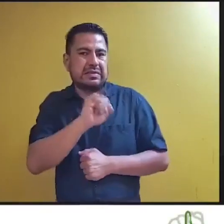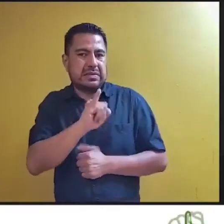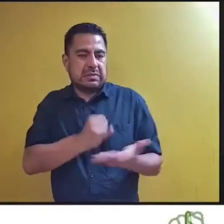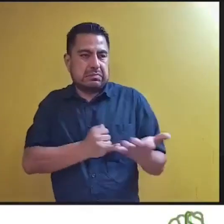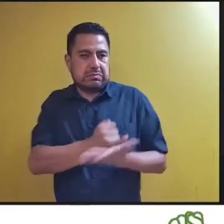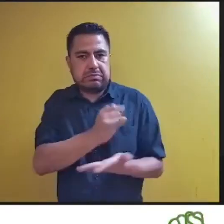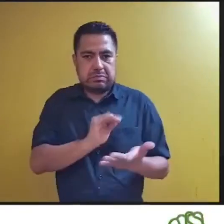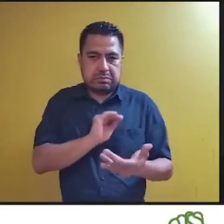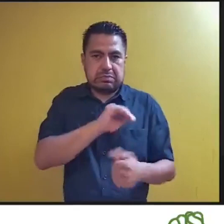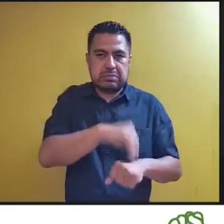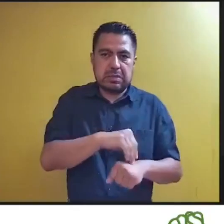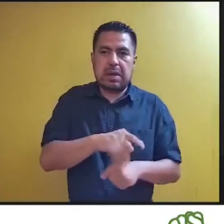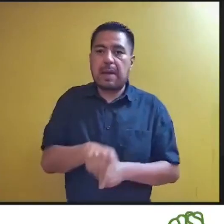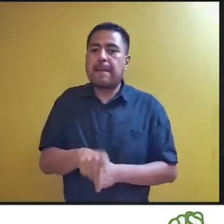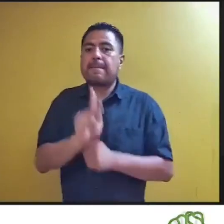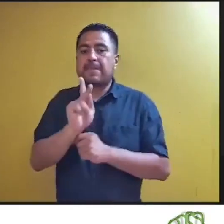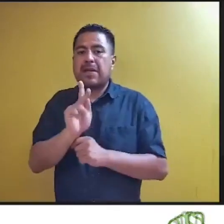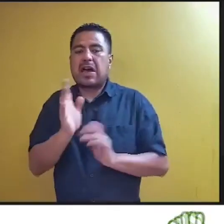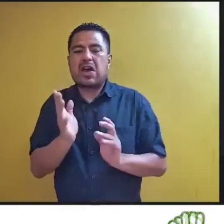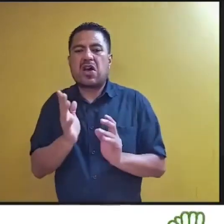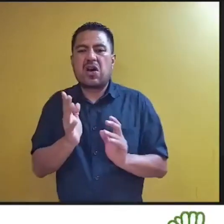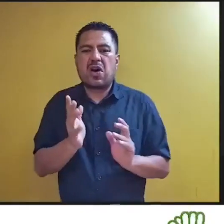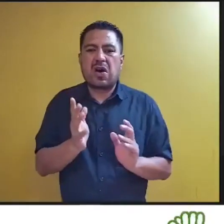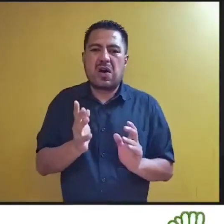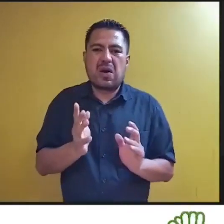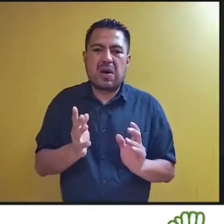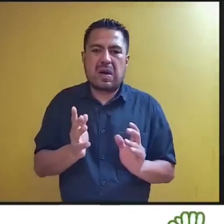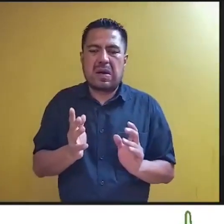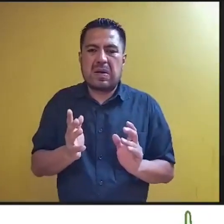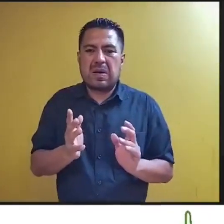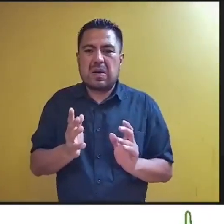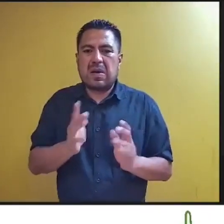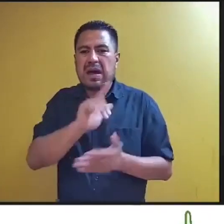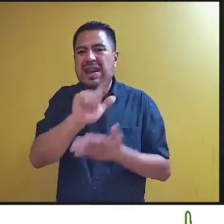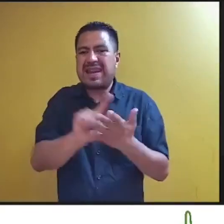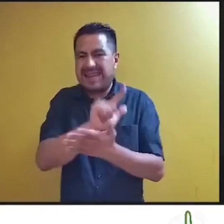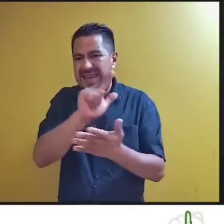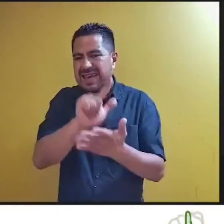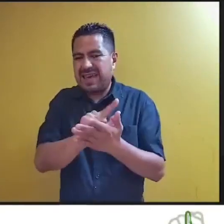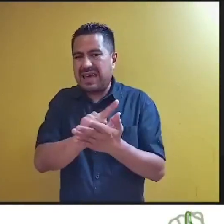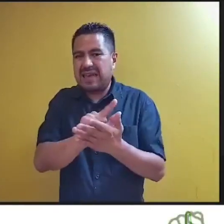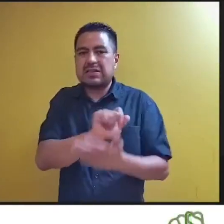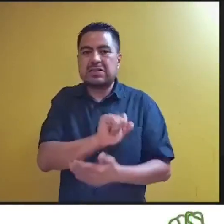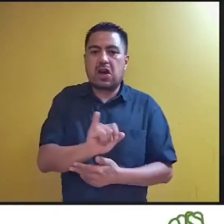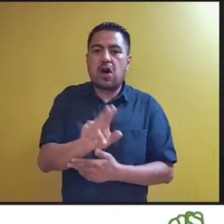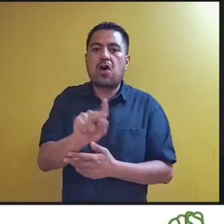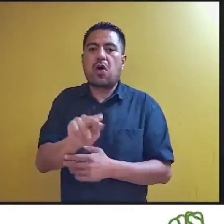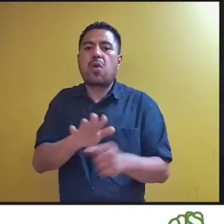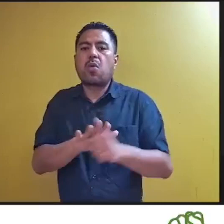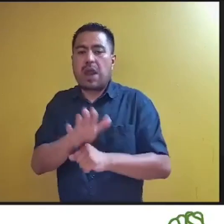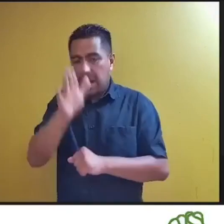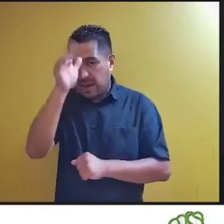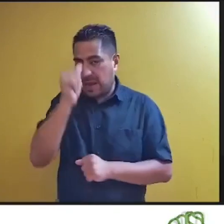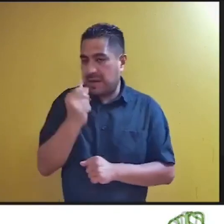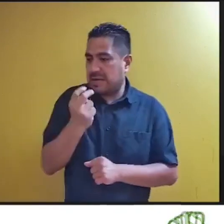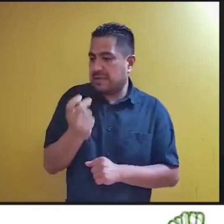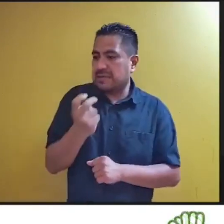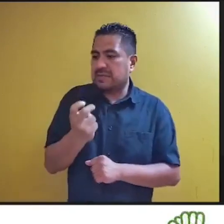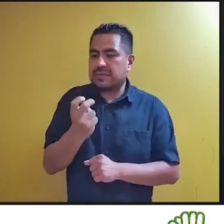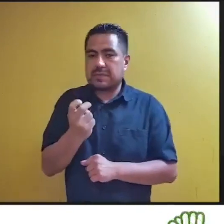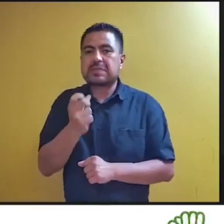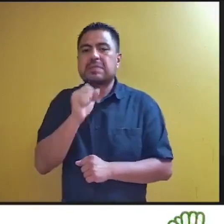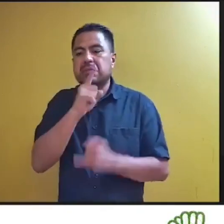y la litis sería en cuanto a la legalidad o no de ese acuerdo y